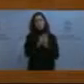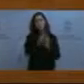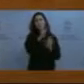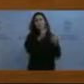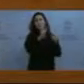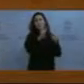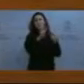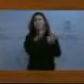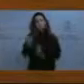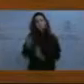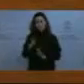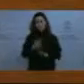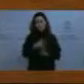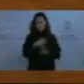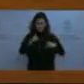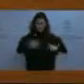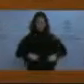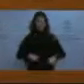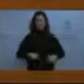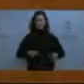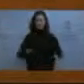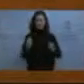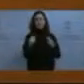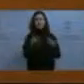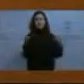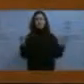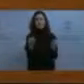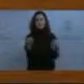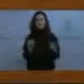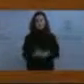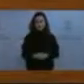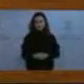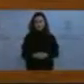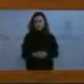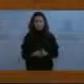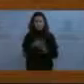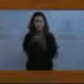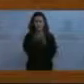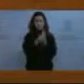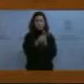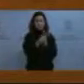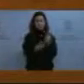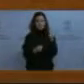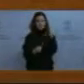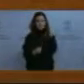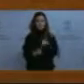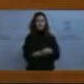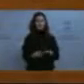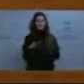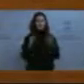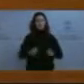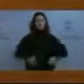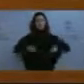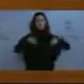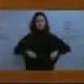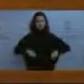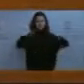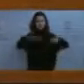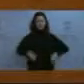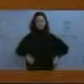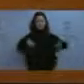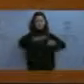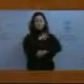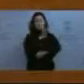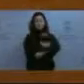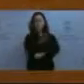94. ¿Y qué nos encontramos? Nos encontramos, debido a esta falta absoluta de ningún criterio, que en las instalaciones deportivas del Principado de Asturias figura un